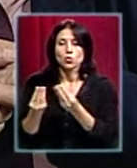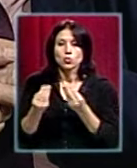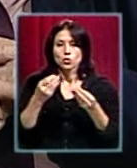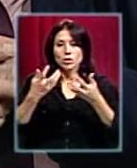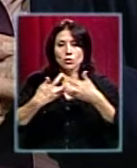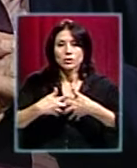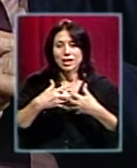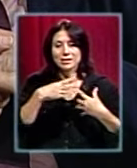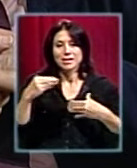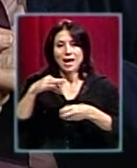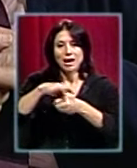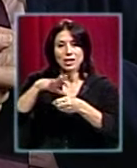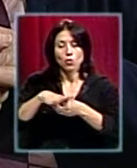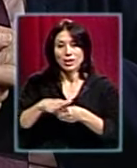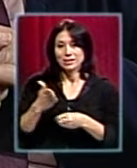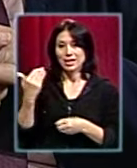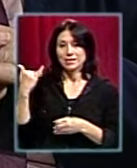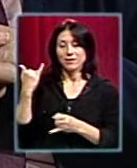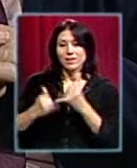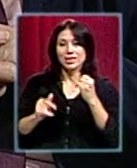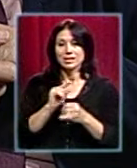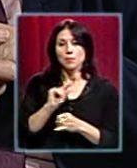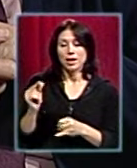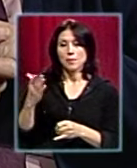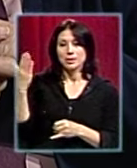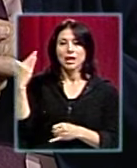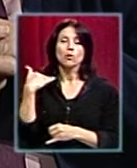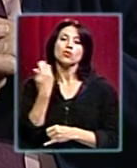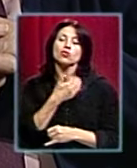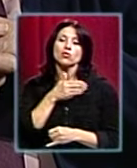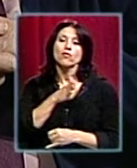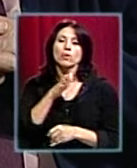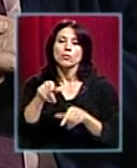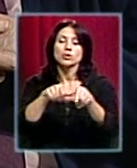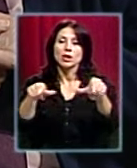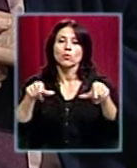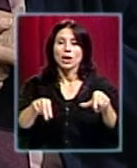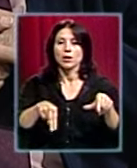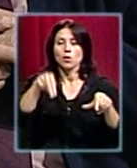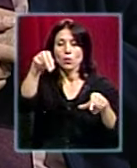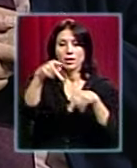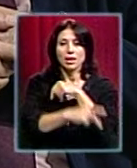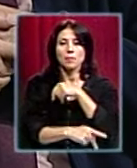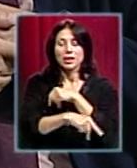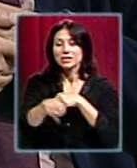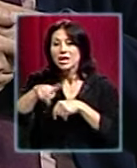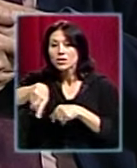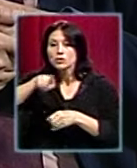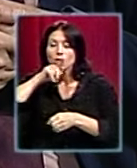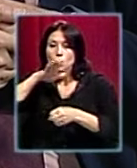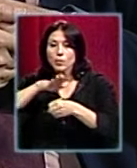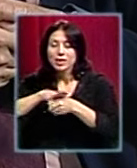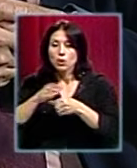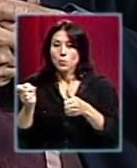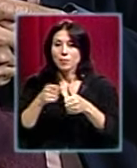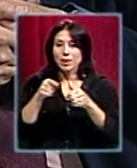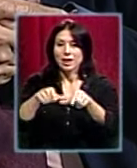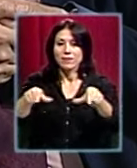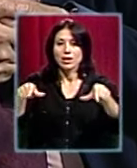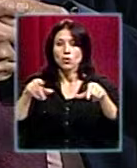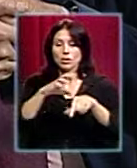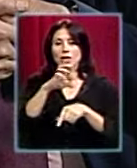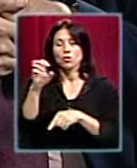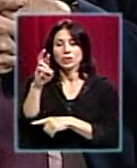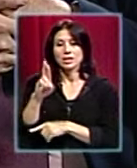zona norte, este fin de semana pasado estuvimos allá y la zona norte se está comprometiendo a ser la primera región de Costa Rica en ser